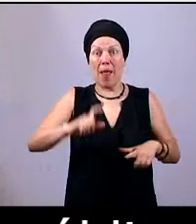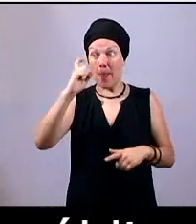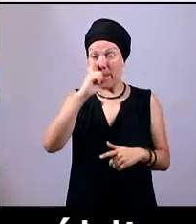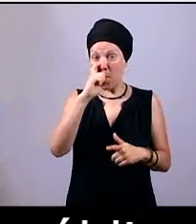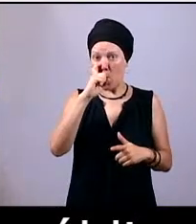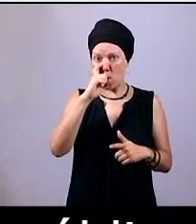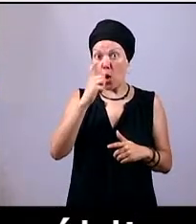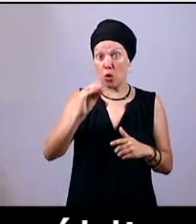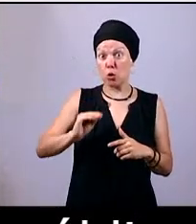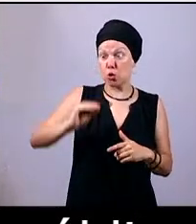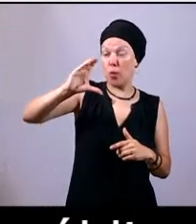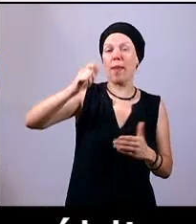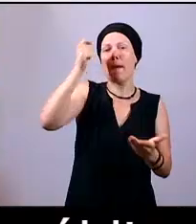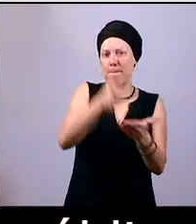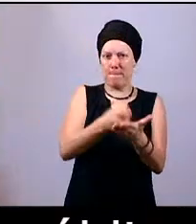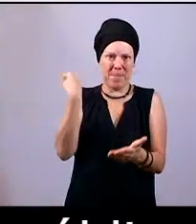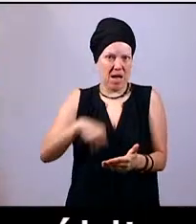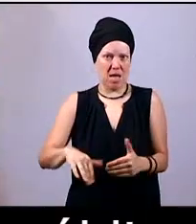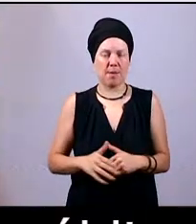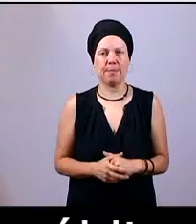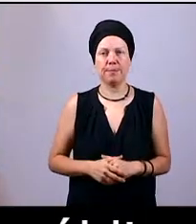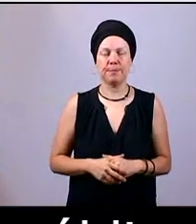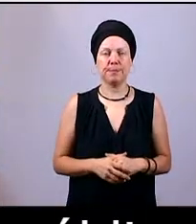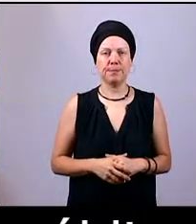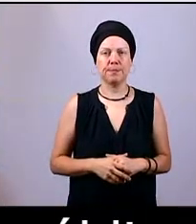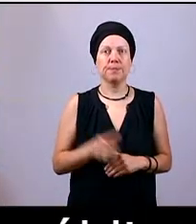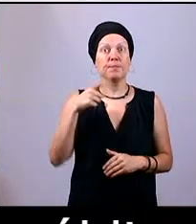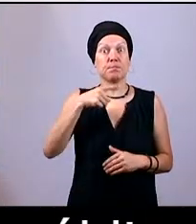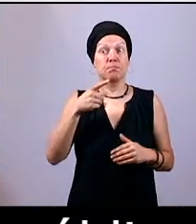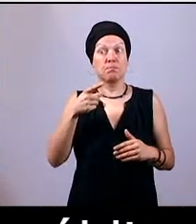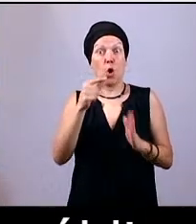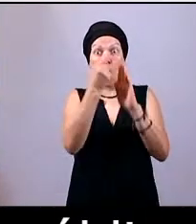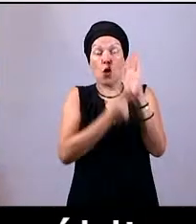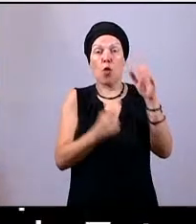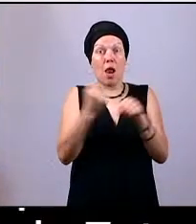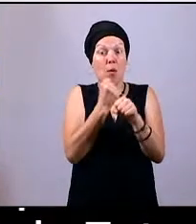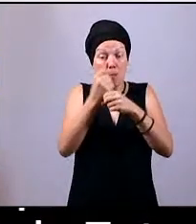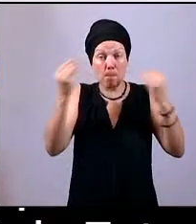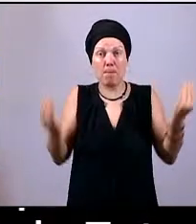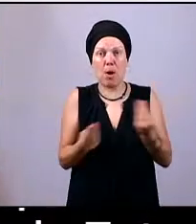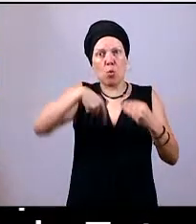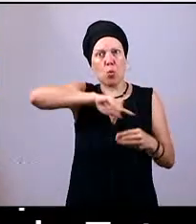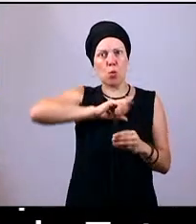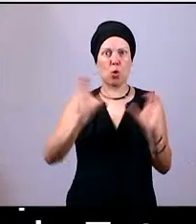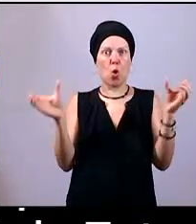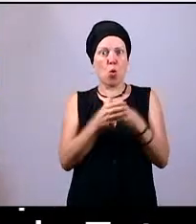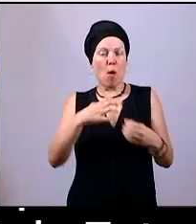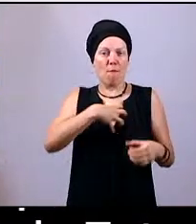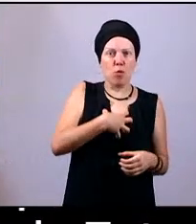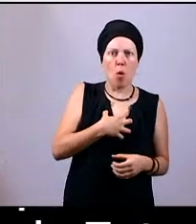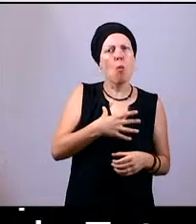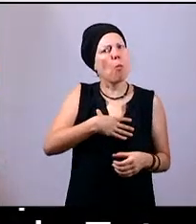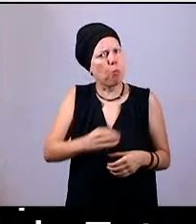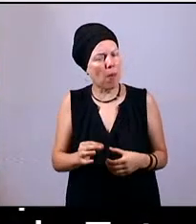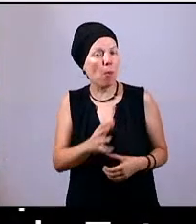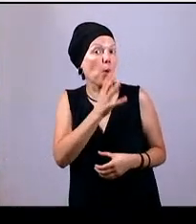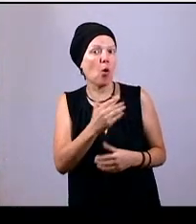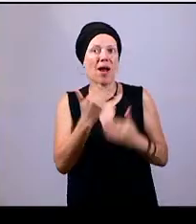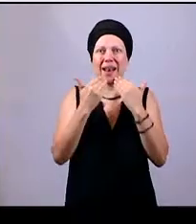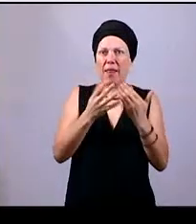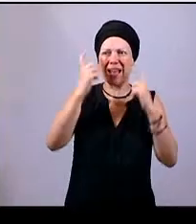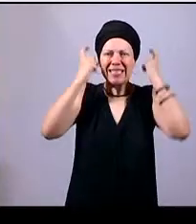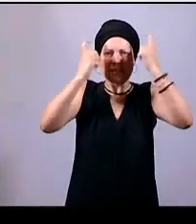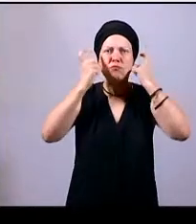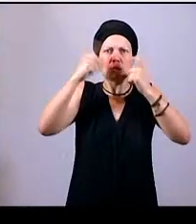subida salarial. Esta mejora de las condiciones laborales de nuestros funcionarios es posible gracias al esfuerzo